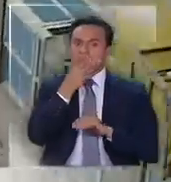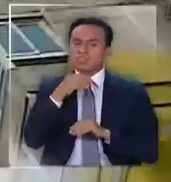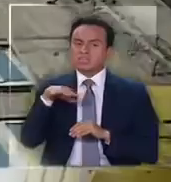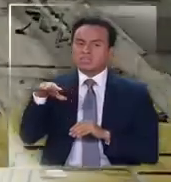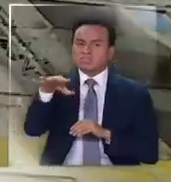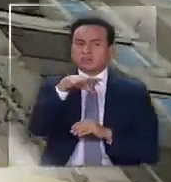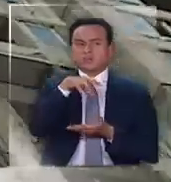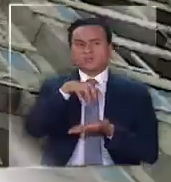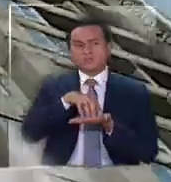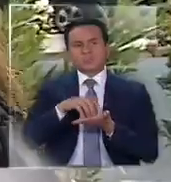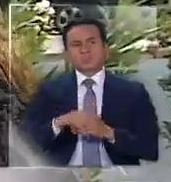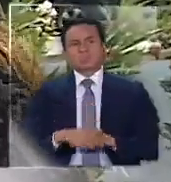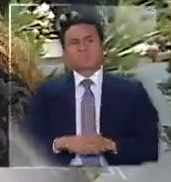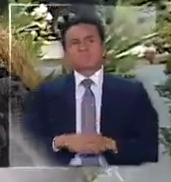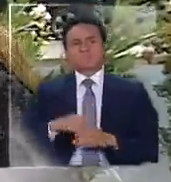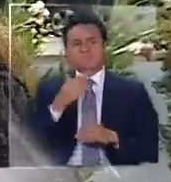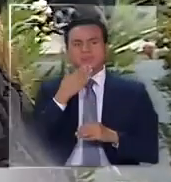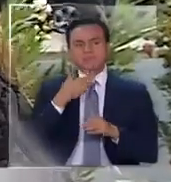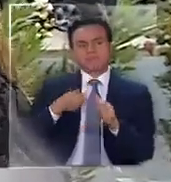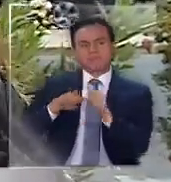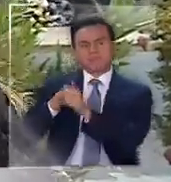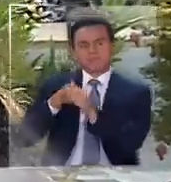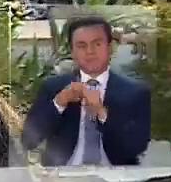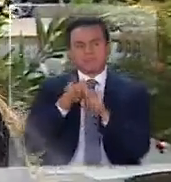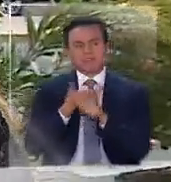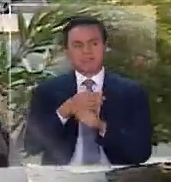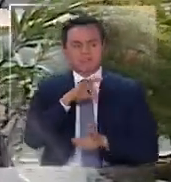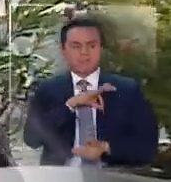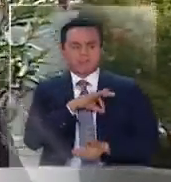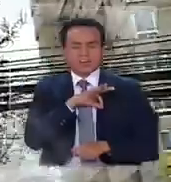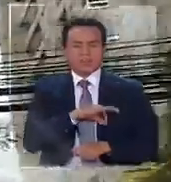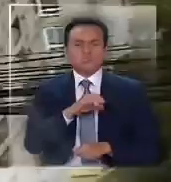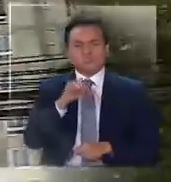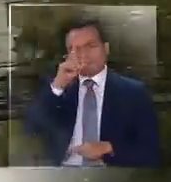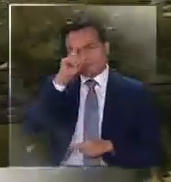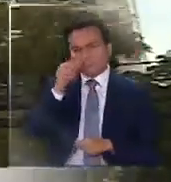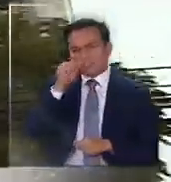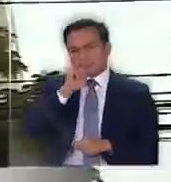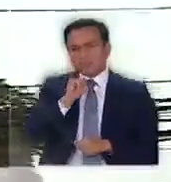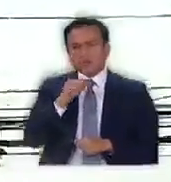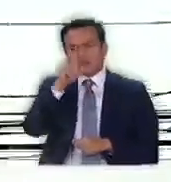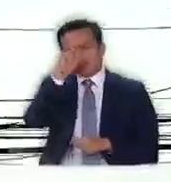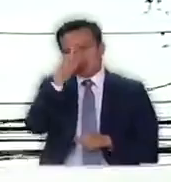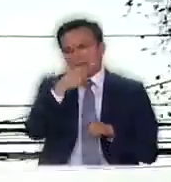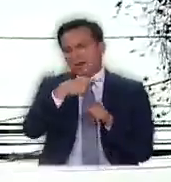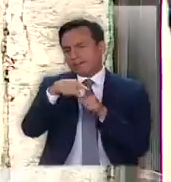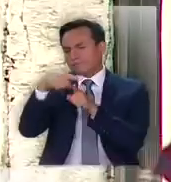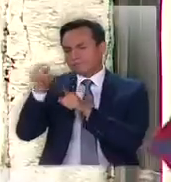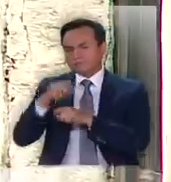esta comuna. La cercanía, aquí tienes bancos, clínicas, hospitales,